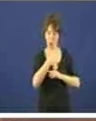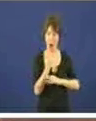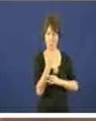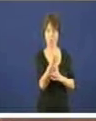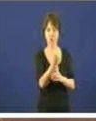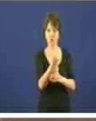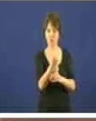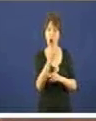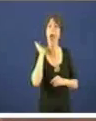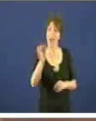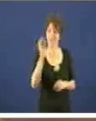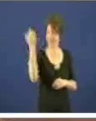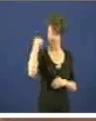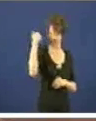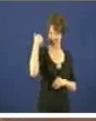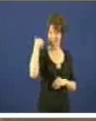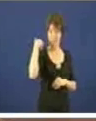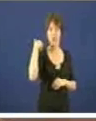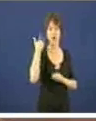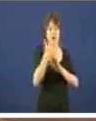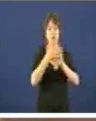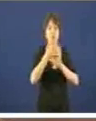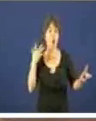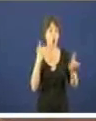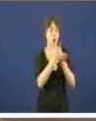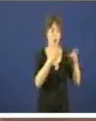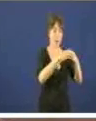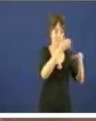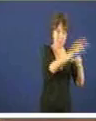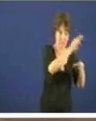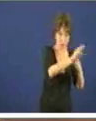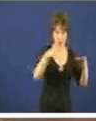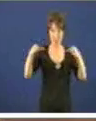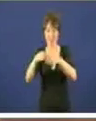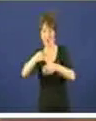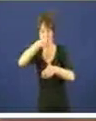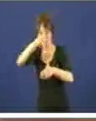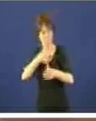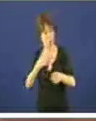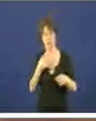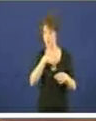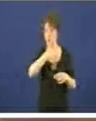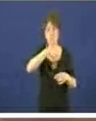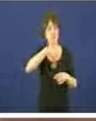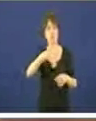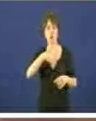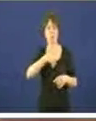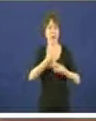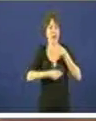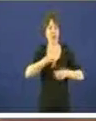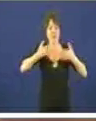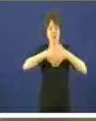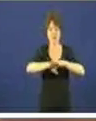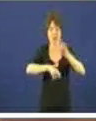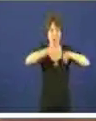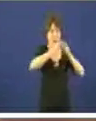É certo que dixemos daquela en contra de bolos dous, PP e PSOE, que non se podía facer a fusión nas condicións